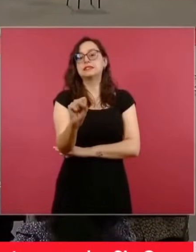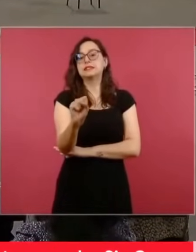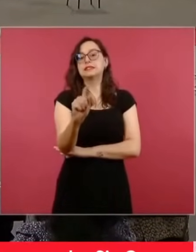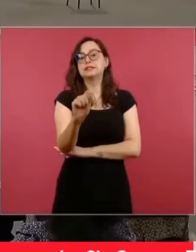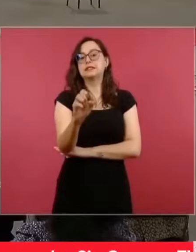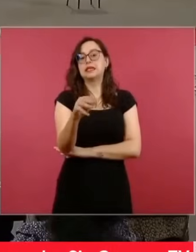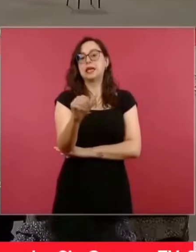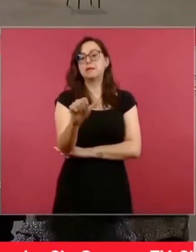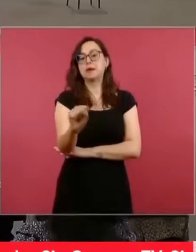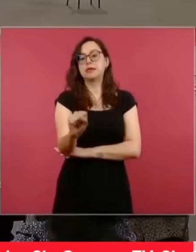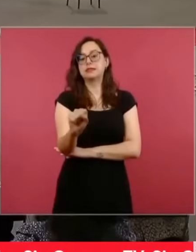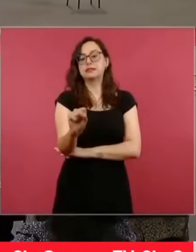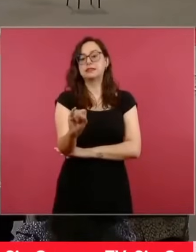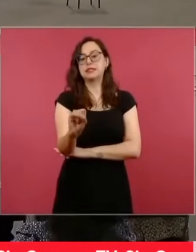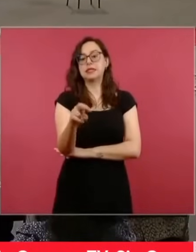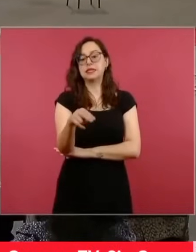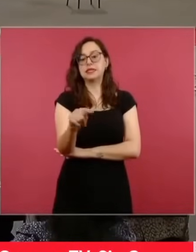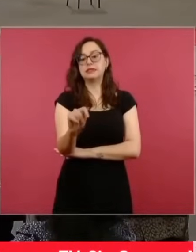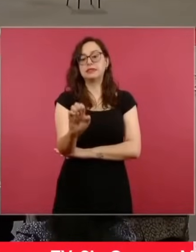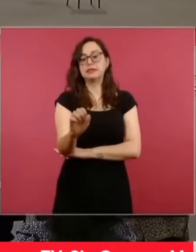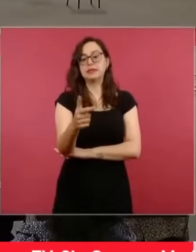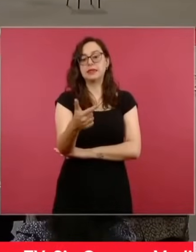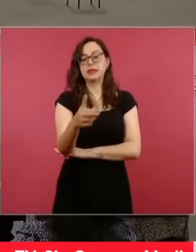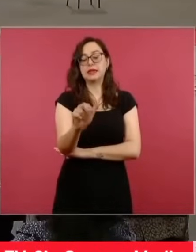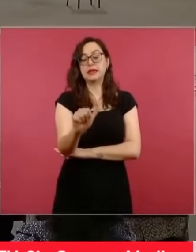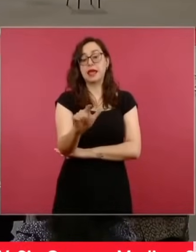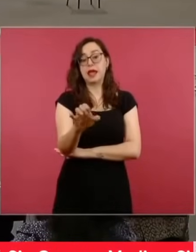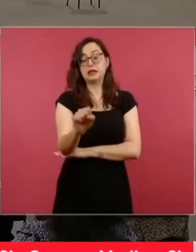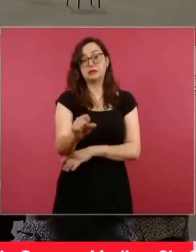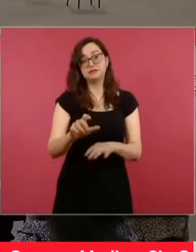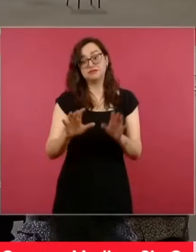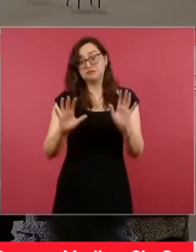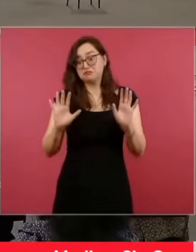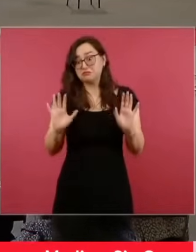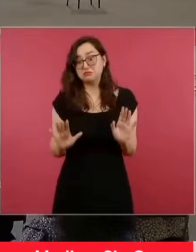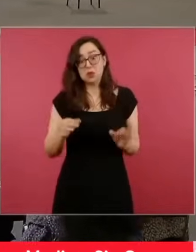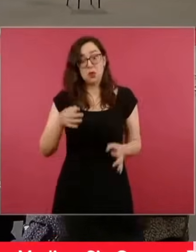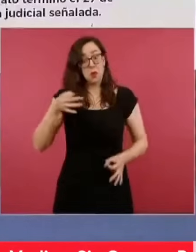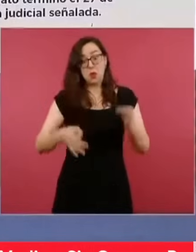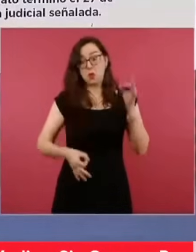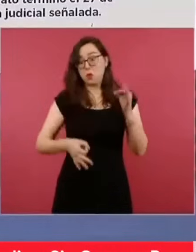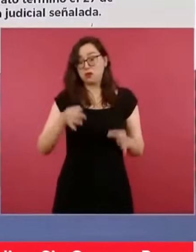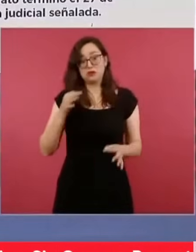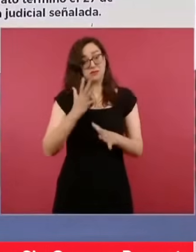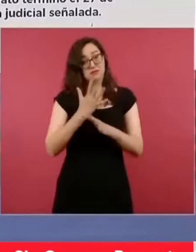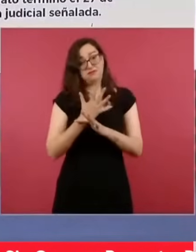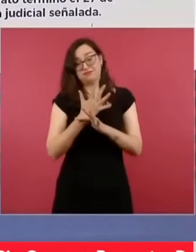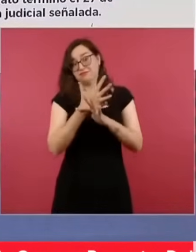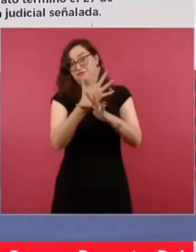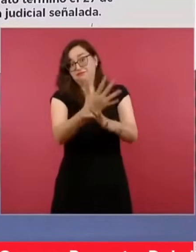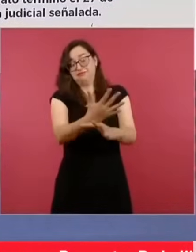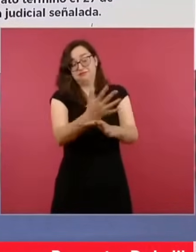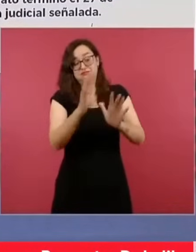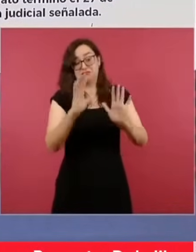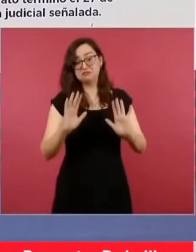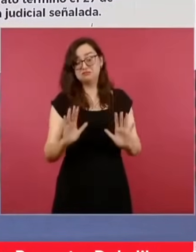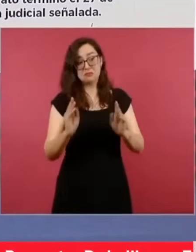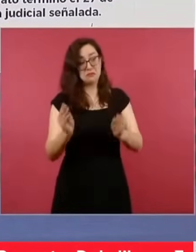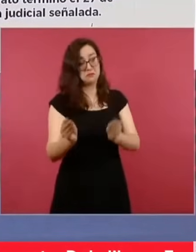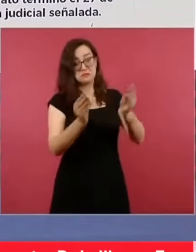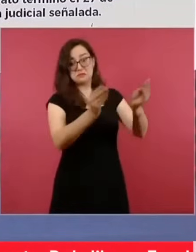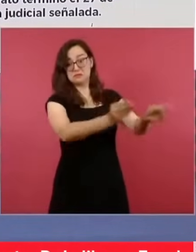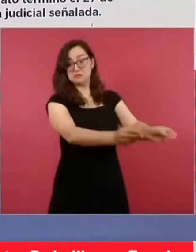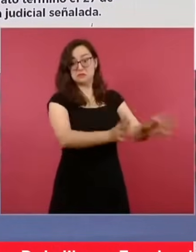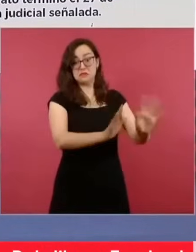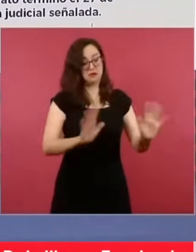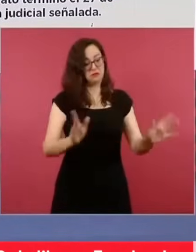Compresión. Este es un asunto concluido para Pemex. El contrato terminó en noviembre del 23 y ya